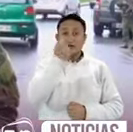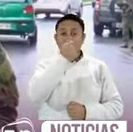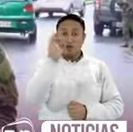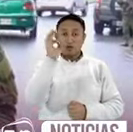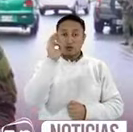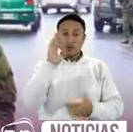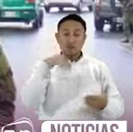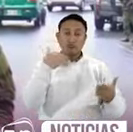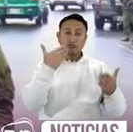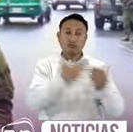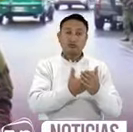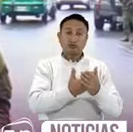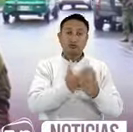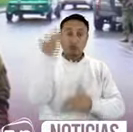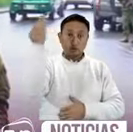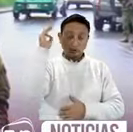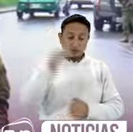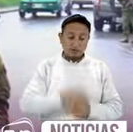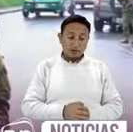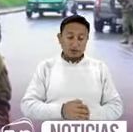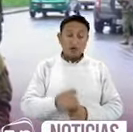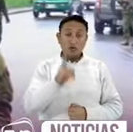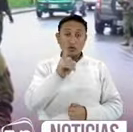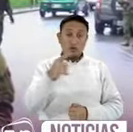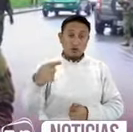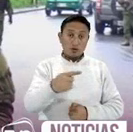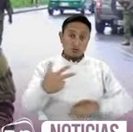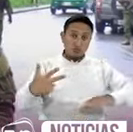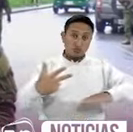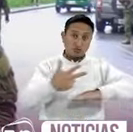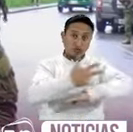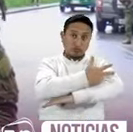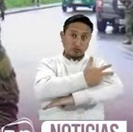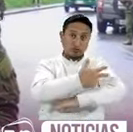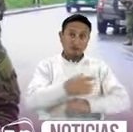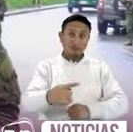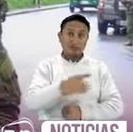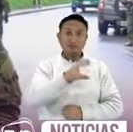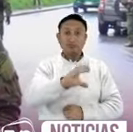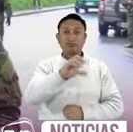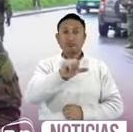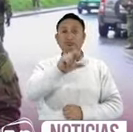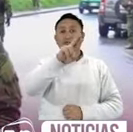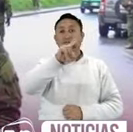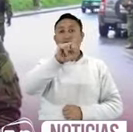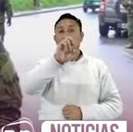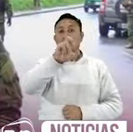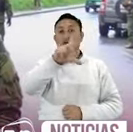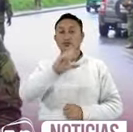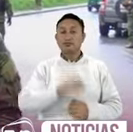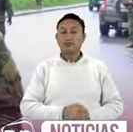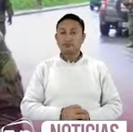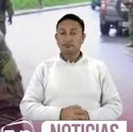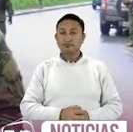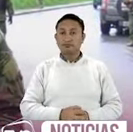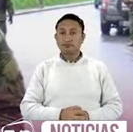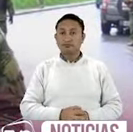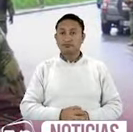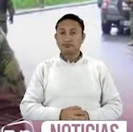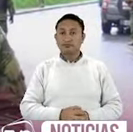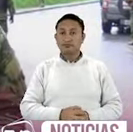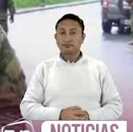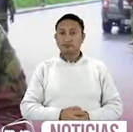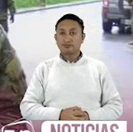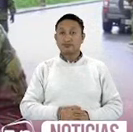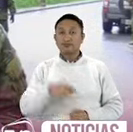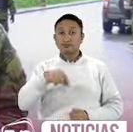que llega a la provincia del Carchi, uno de estos pasos es justamente por el sector del Carmelo y de Cartagena. Entonces, al